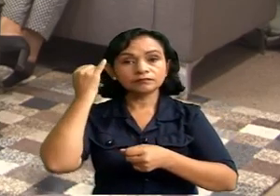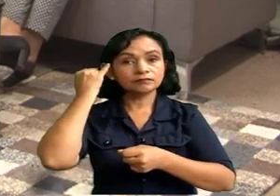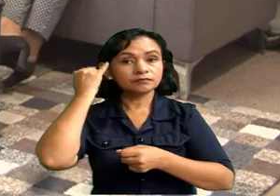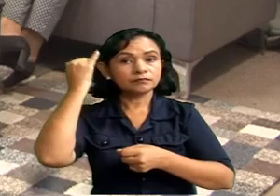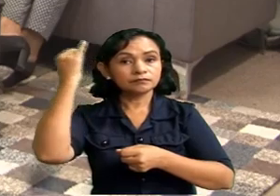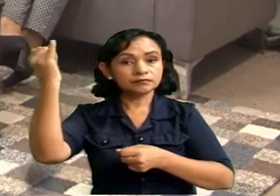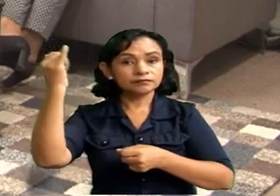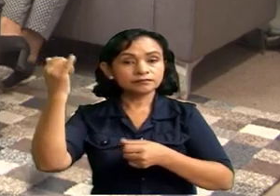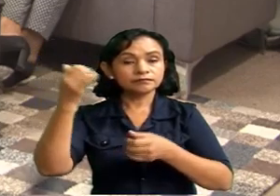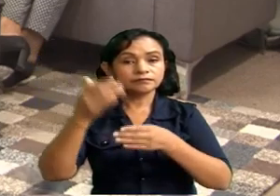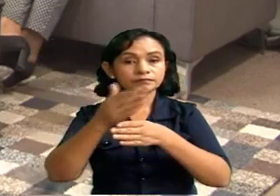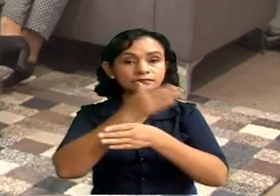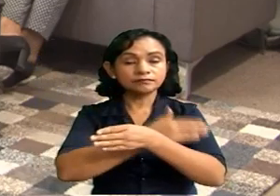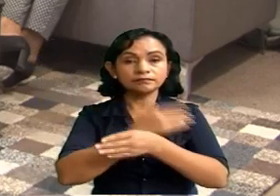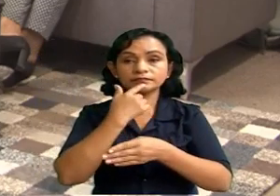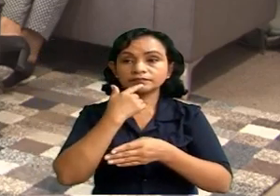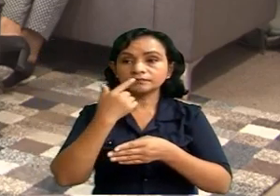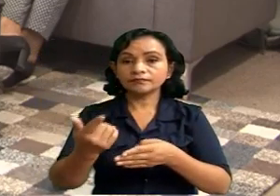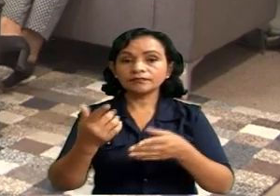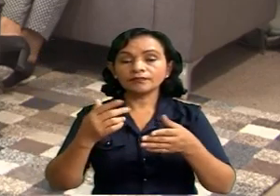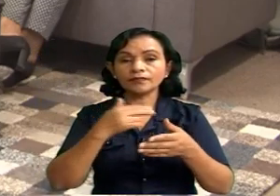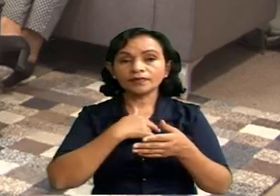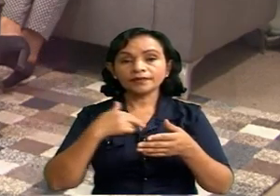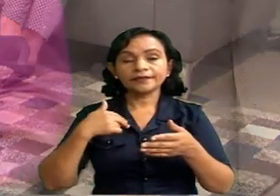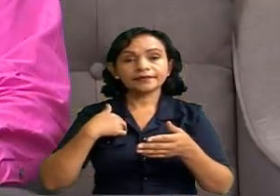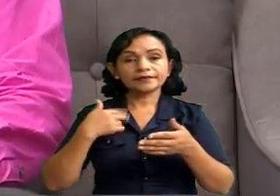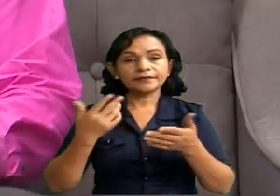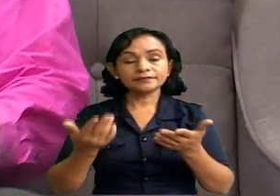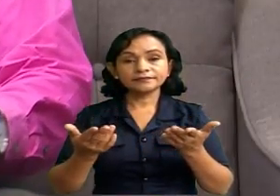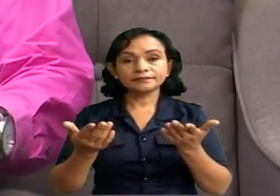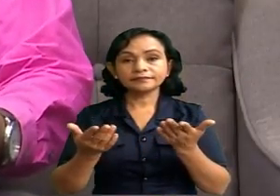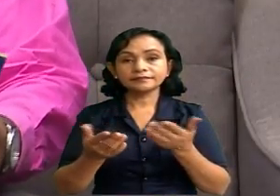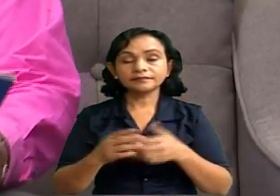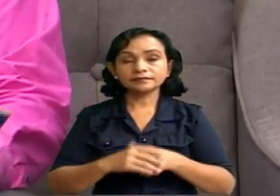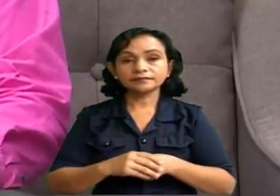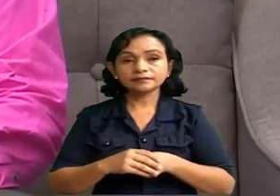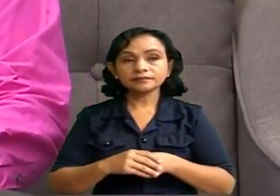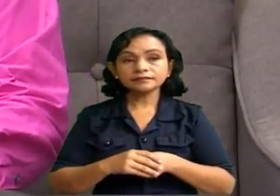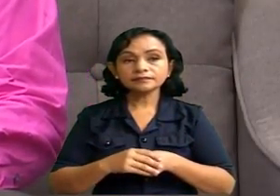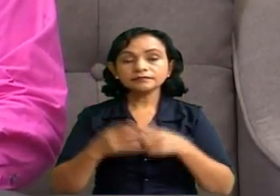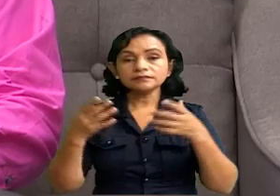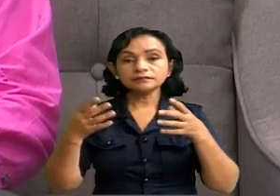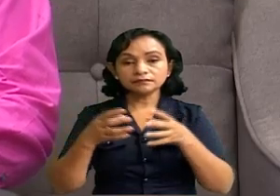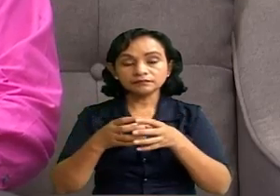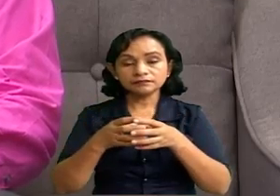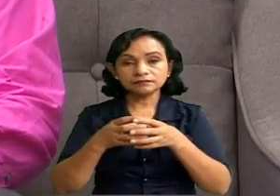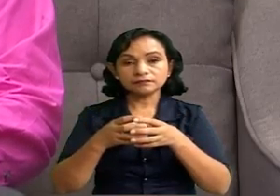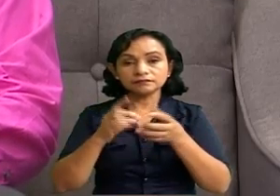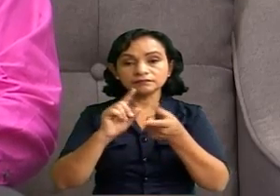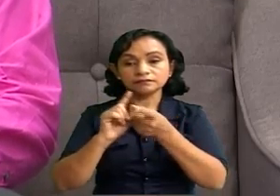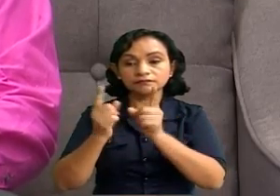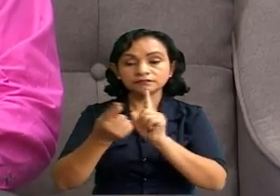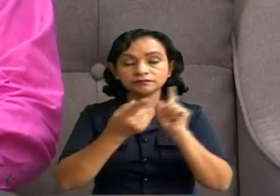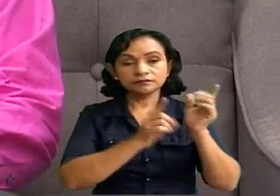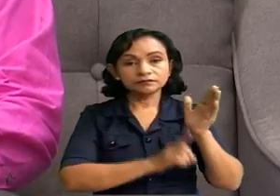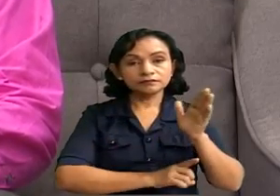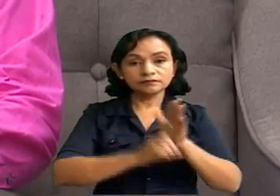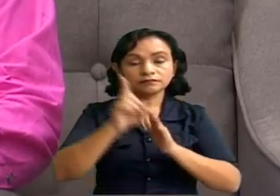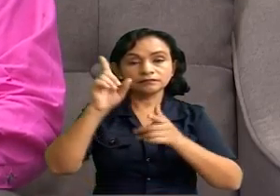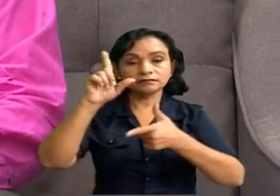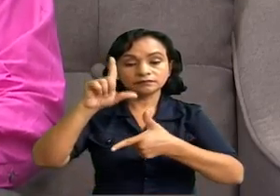plasmadas, usted lo decía muy bien, diputada, y esa realidad de las revoluciones en América Latina buscando nuestra